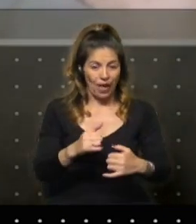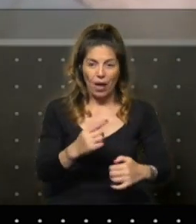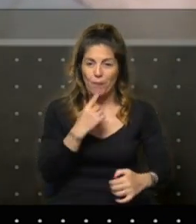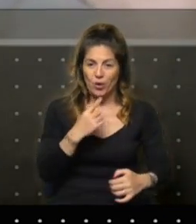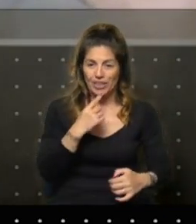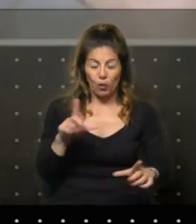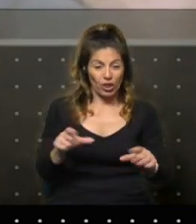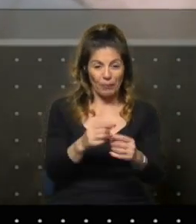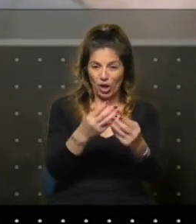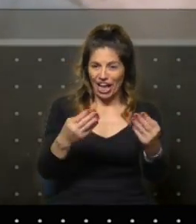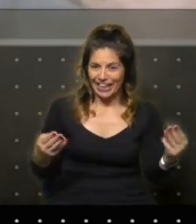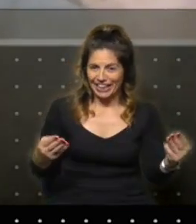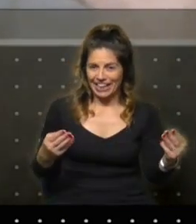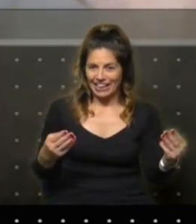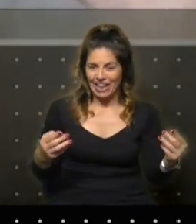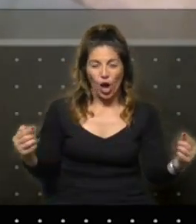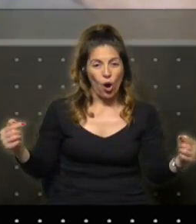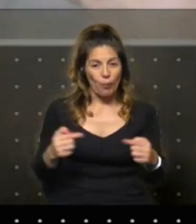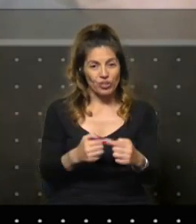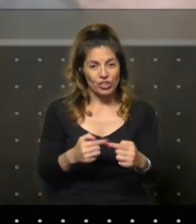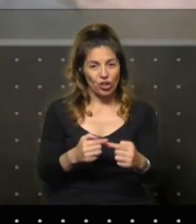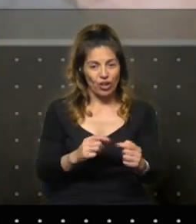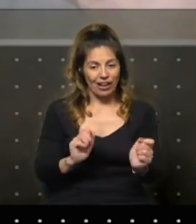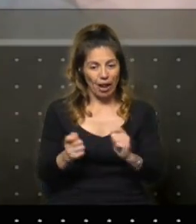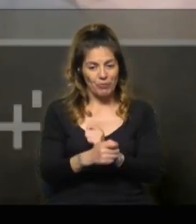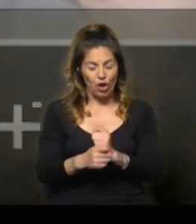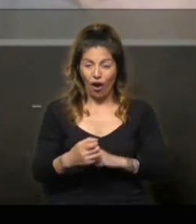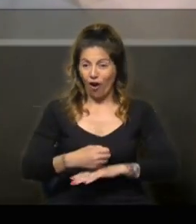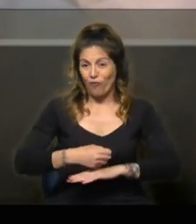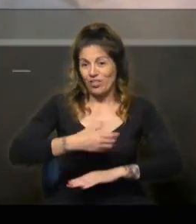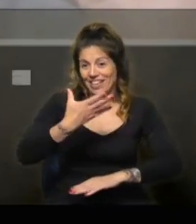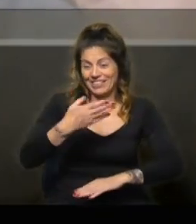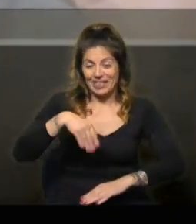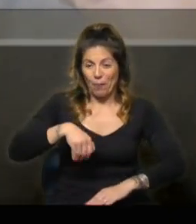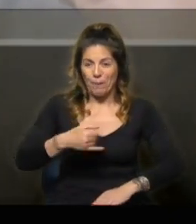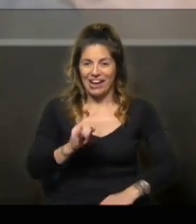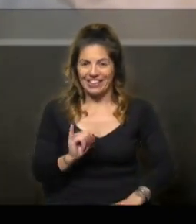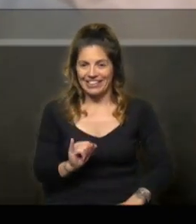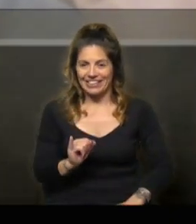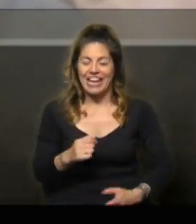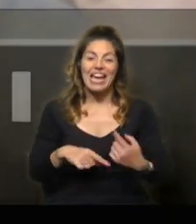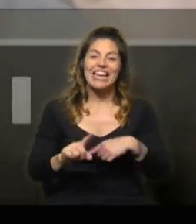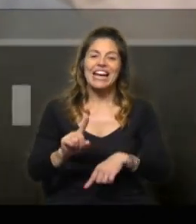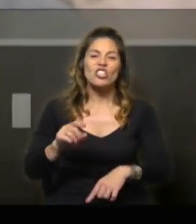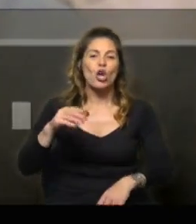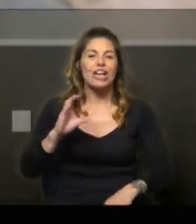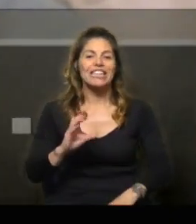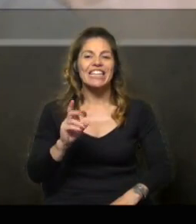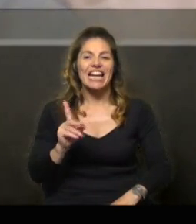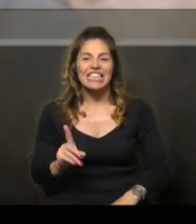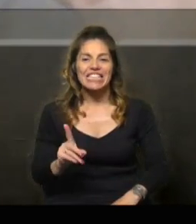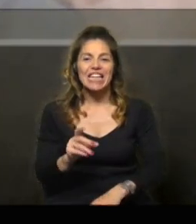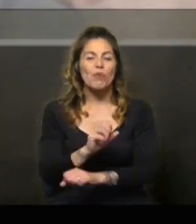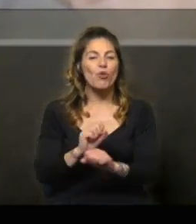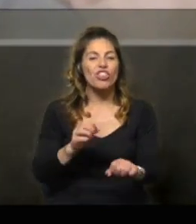la general de opositor pasó a ser prácticamente oficialista macri en el caso de Cristina podría